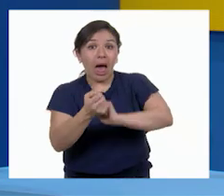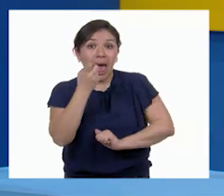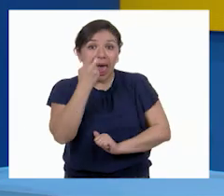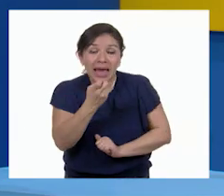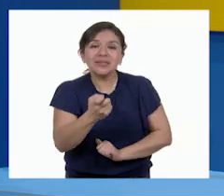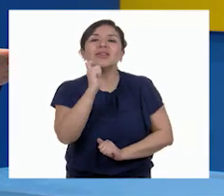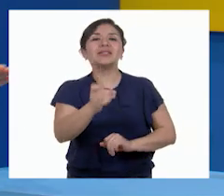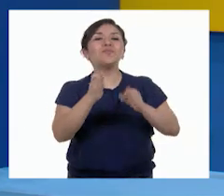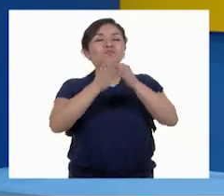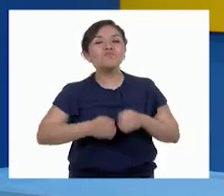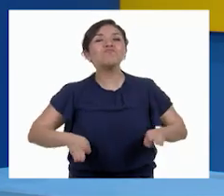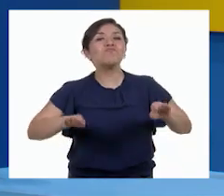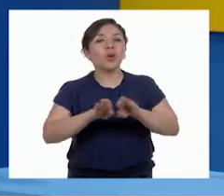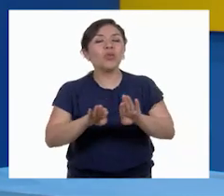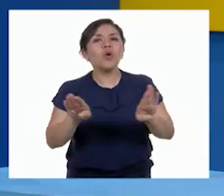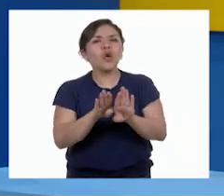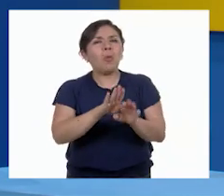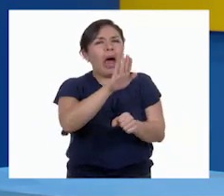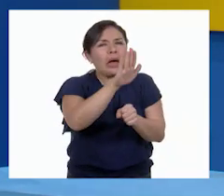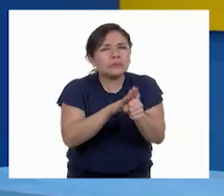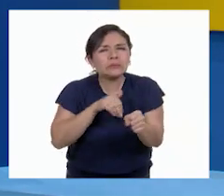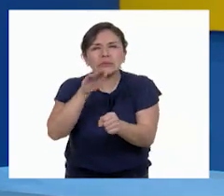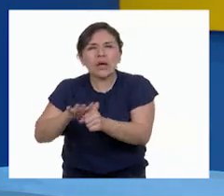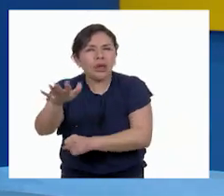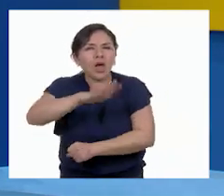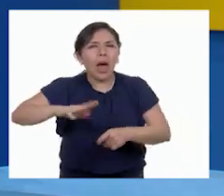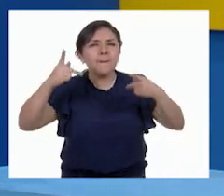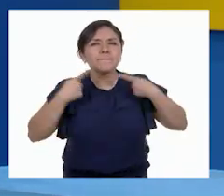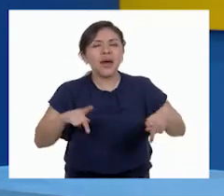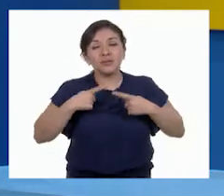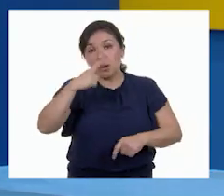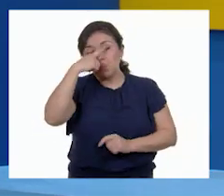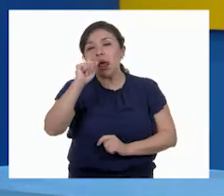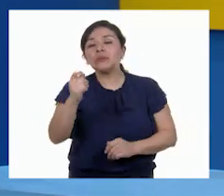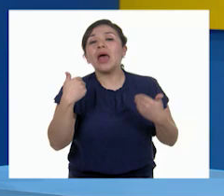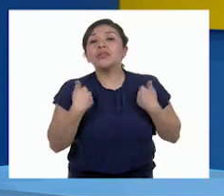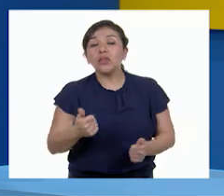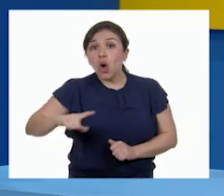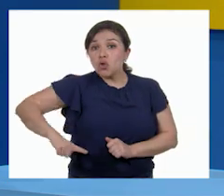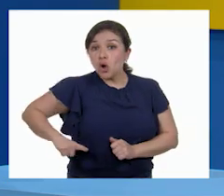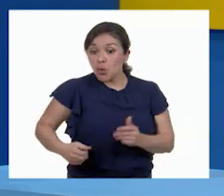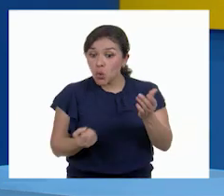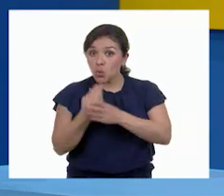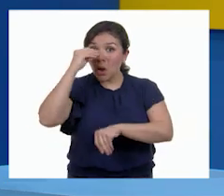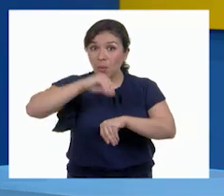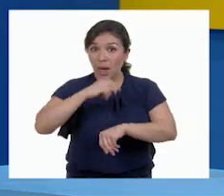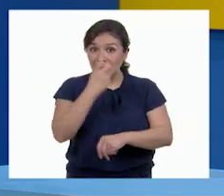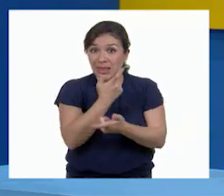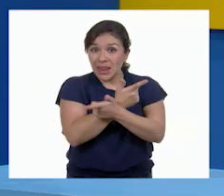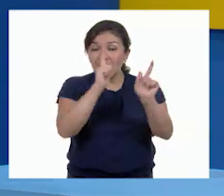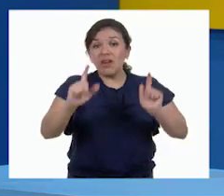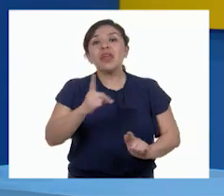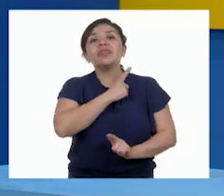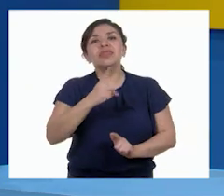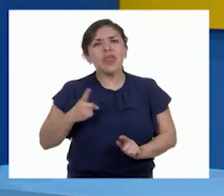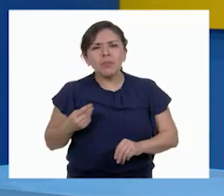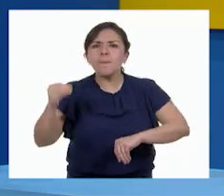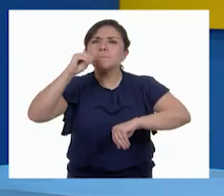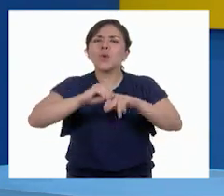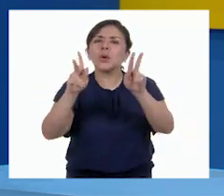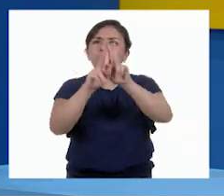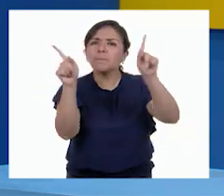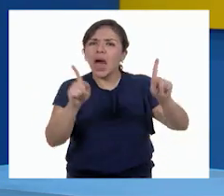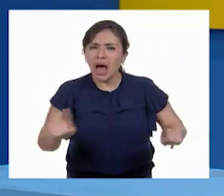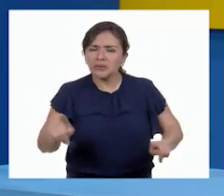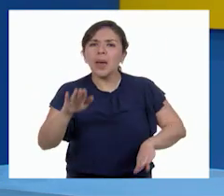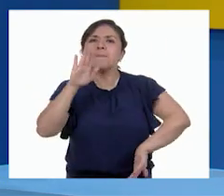fue importantísimo convencer a la población de que el objetivo del nuevo gobierno liberal debía ser establecer la paz